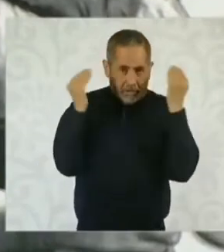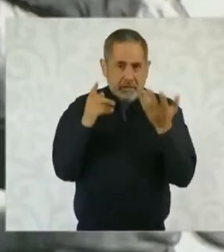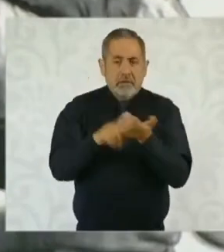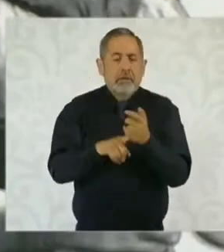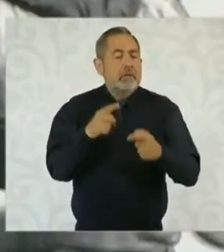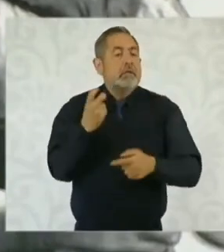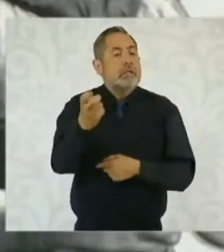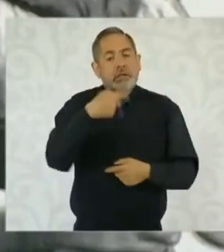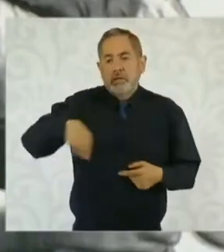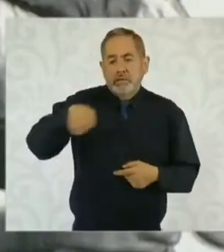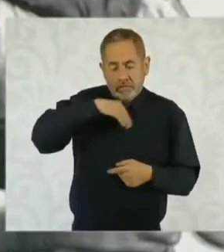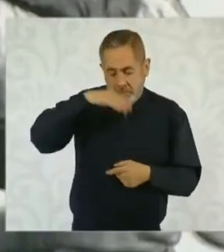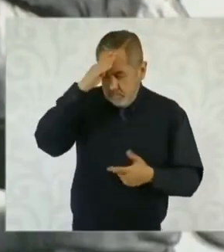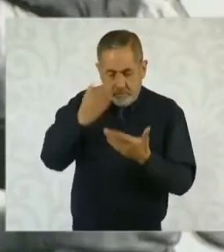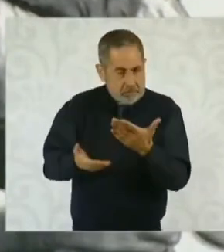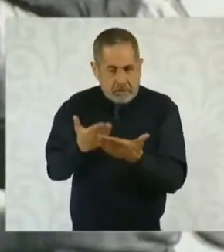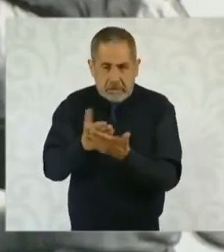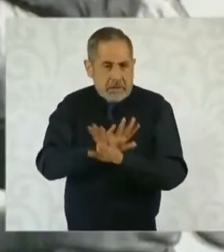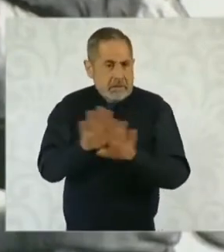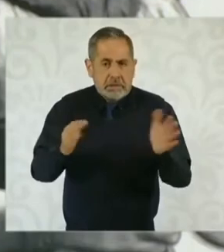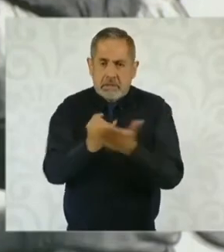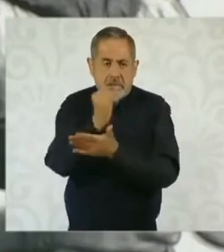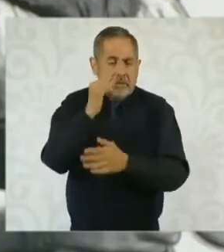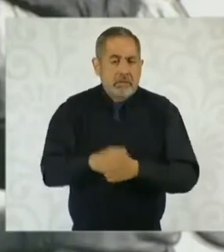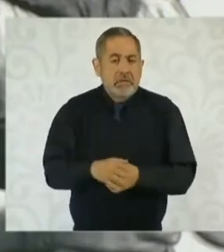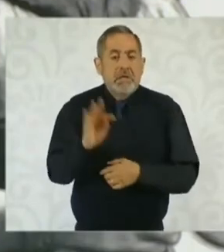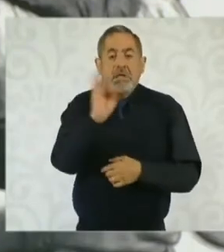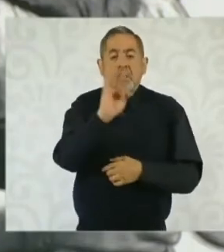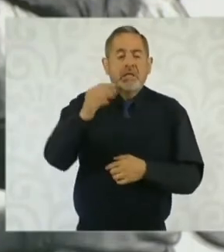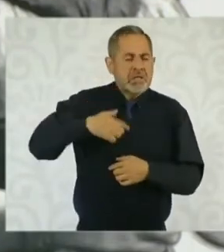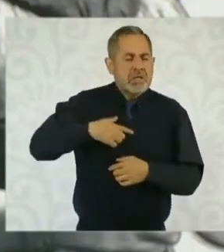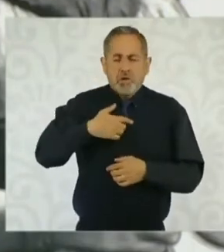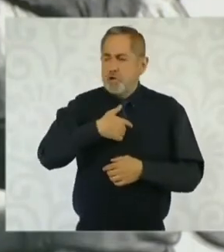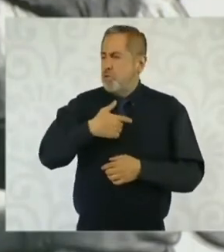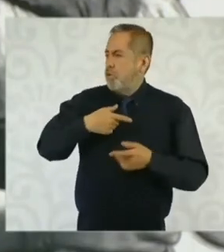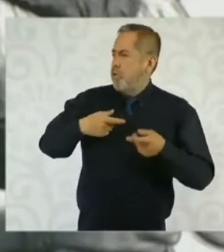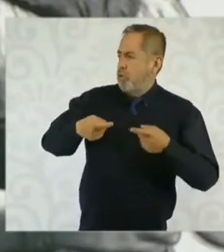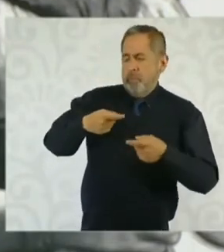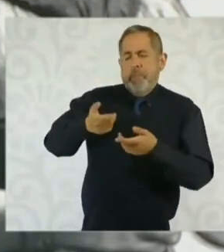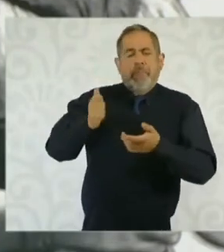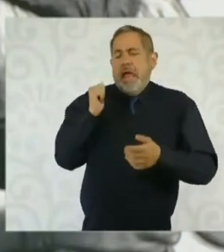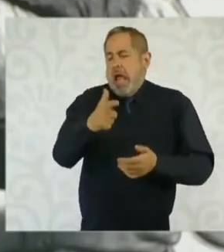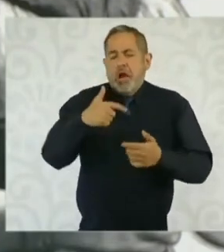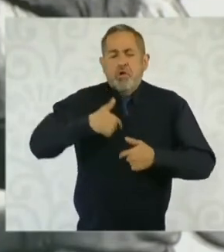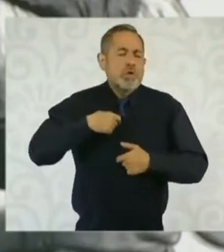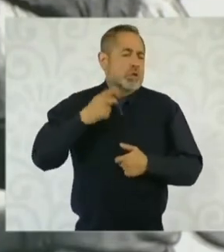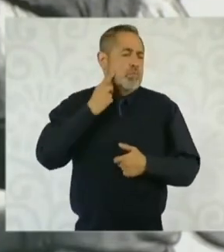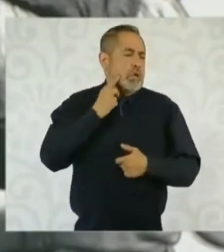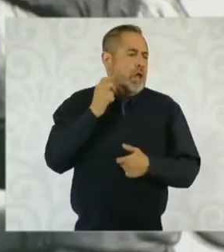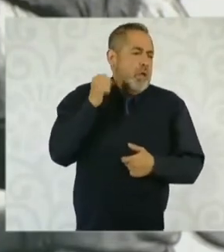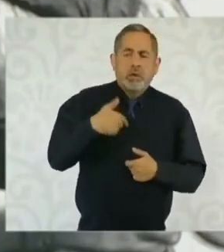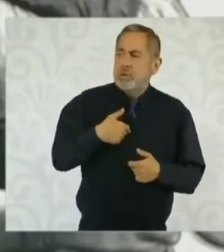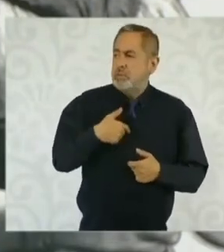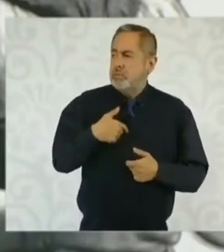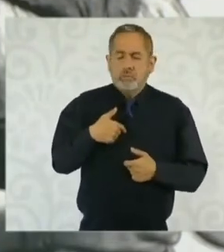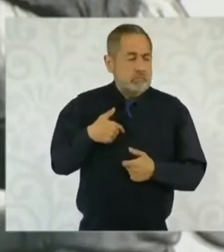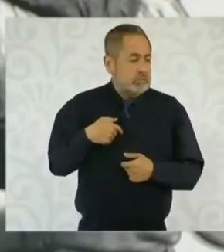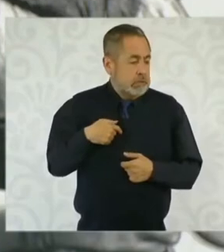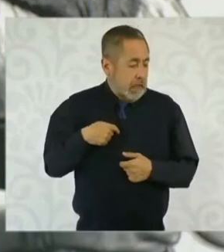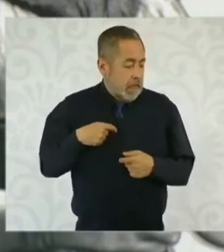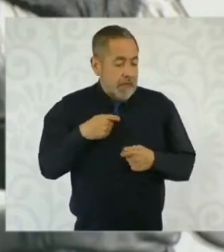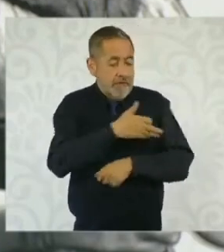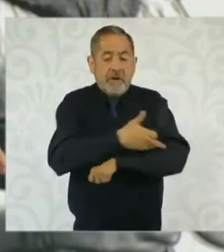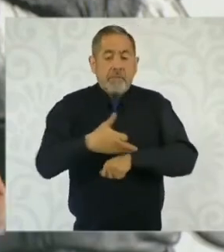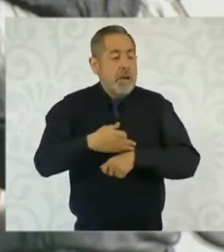eso. Entonces, si alguien pretende dejar a un familiar o que sea un familiar quien va a ser el candidato o